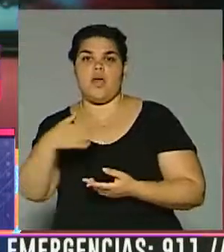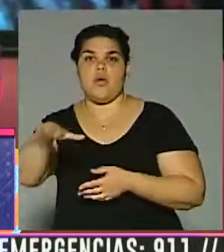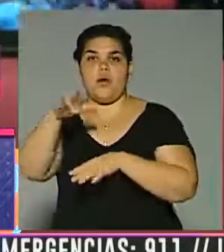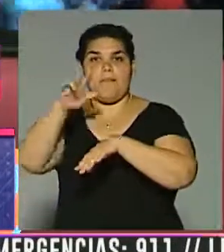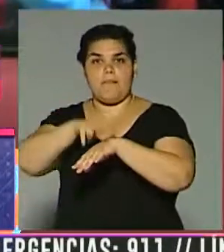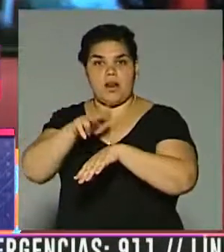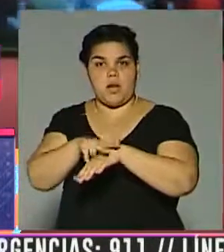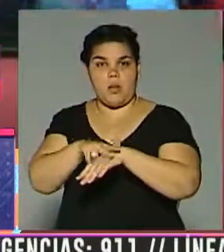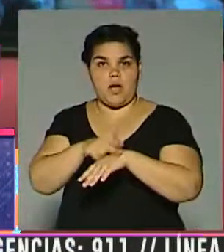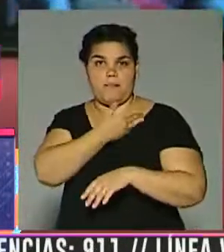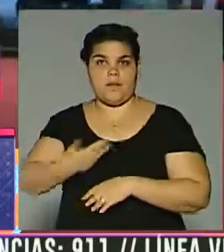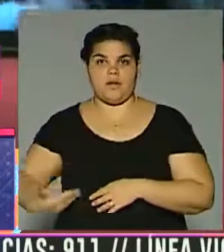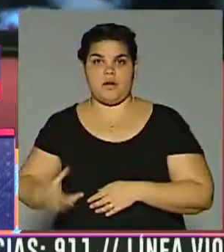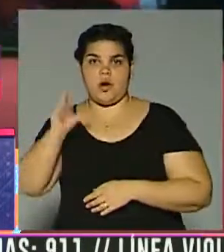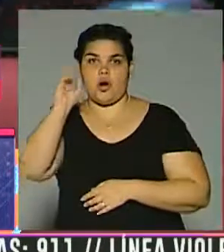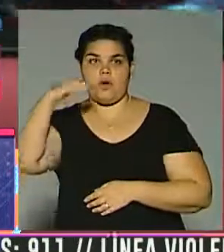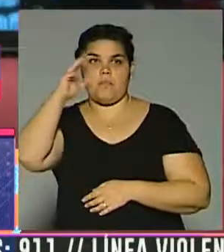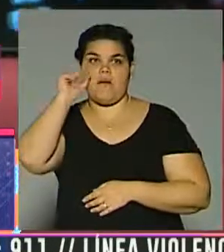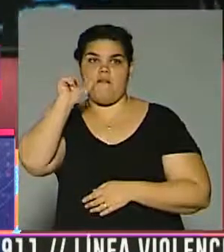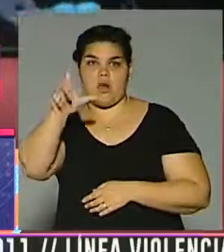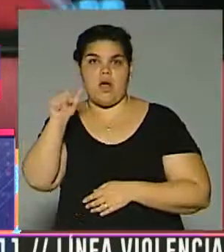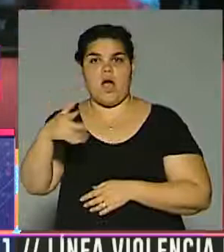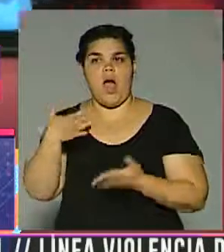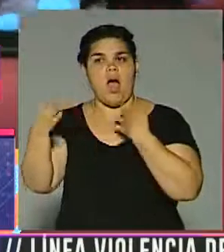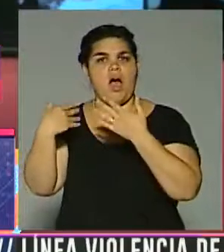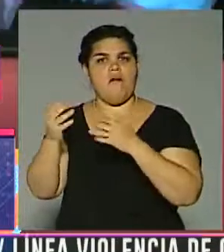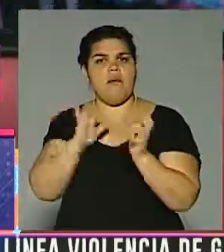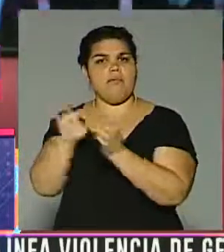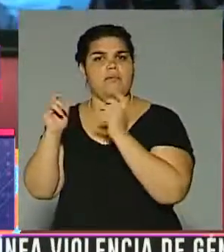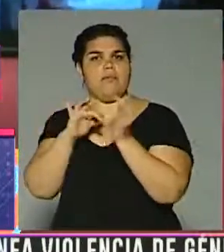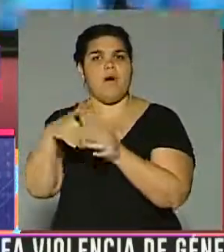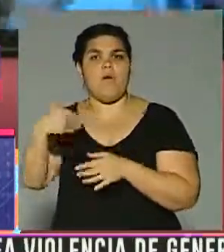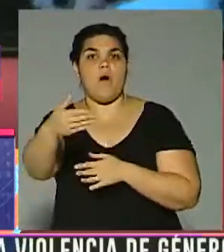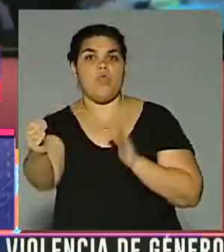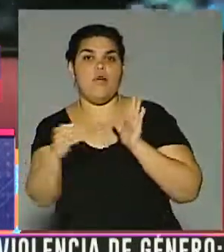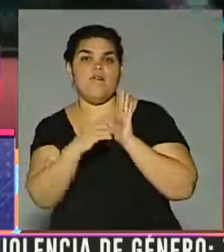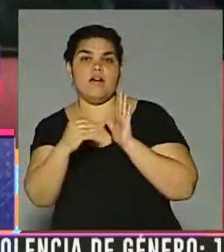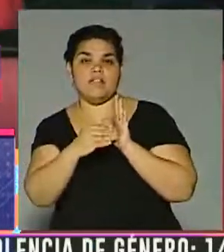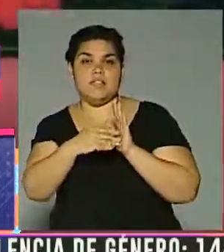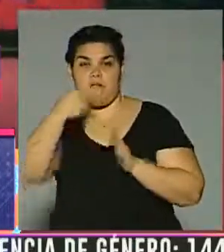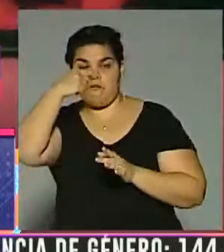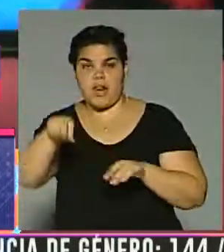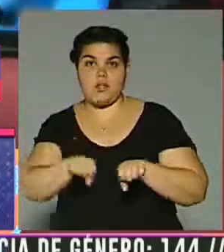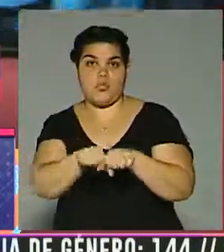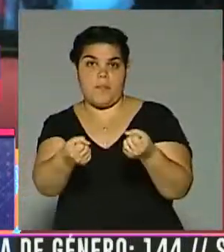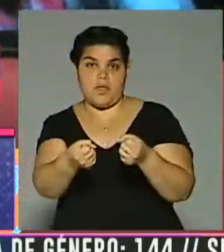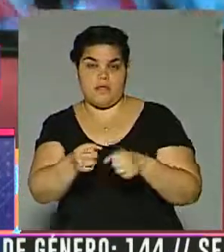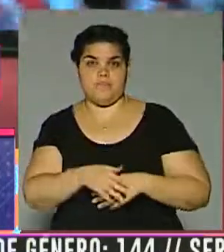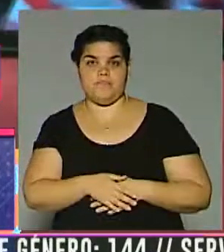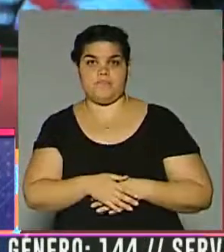de la Conmebol, el señor Domínguez, para definir cuestiones respecto de la próxima final, la final suspendida. ¿Qué se